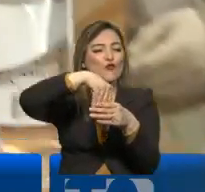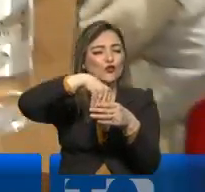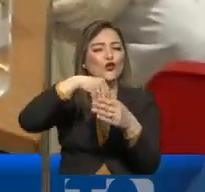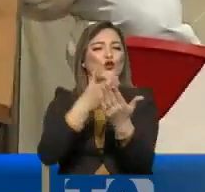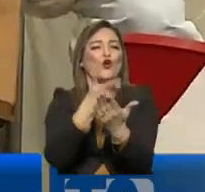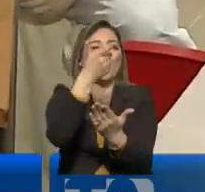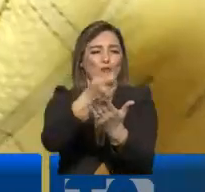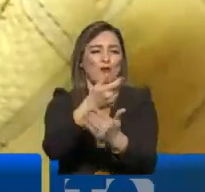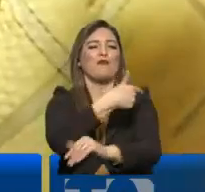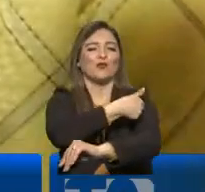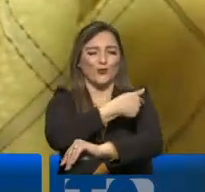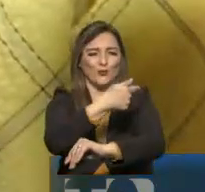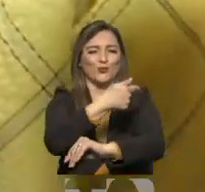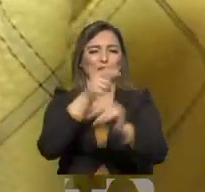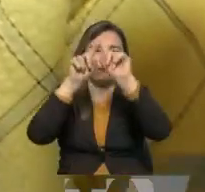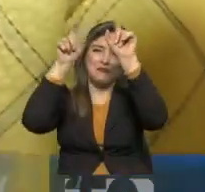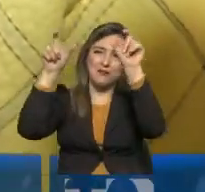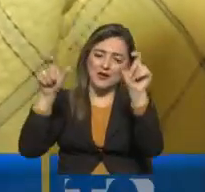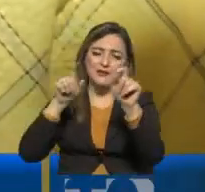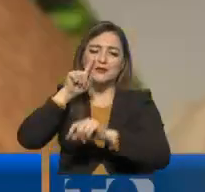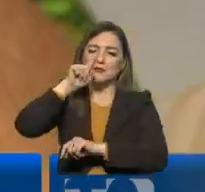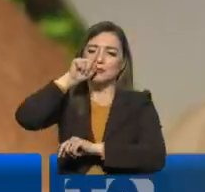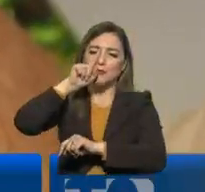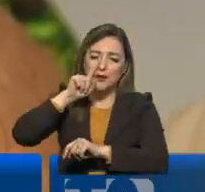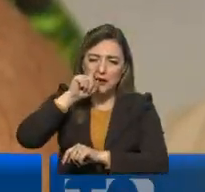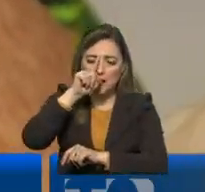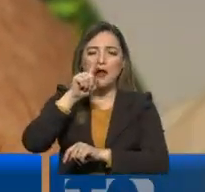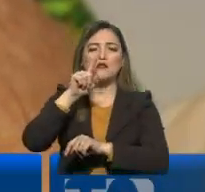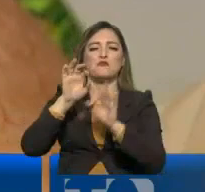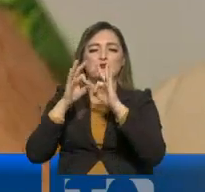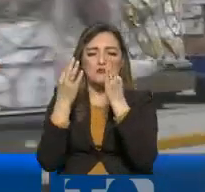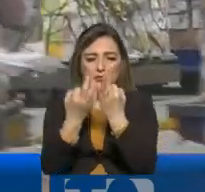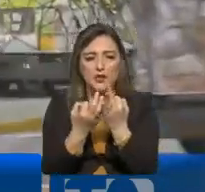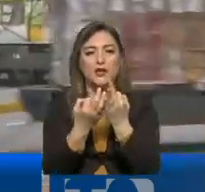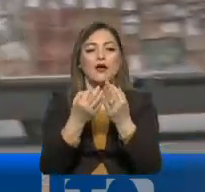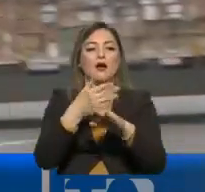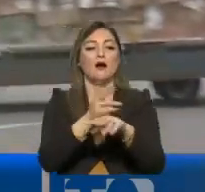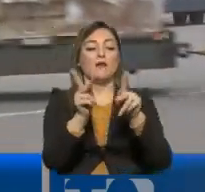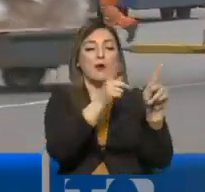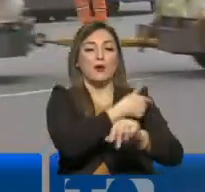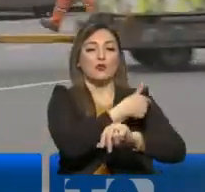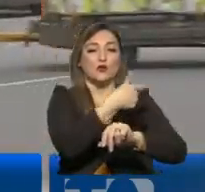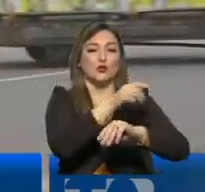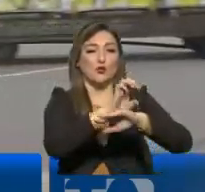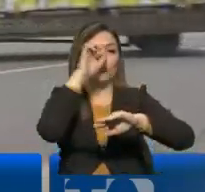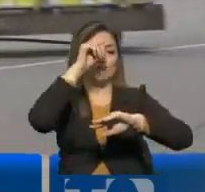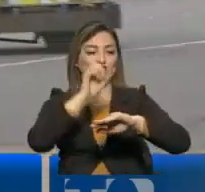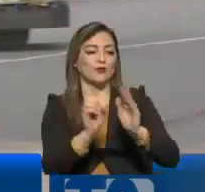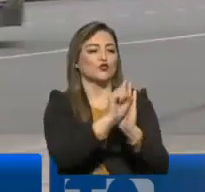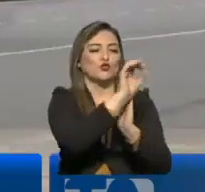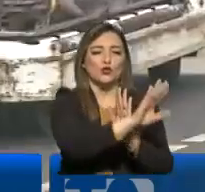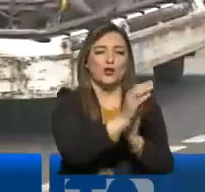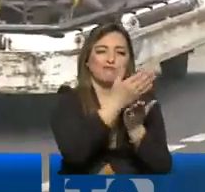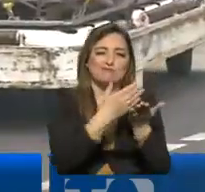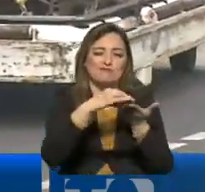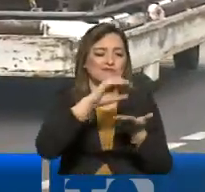través del gobierno, vacunar a su personal y donar una parte al plan, pueda concretarse. Mientras tanto, aseguran, apoyarán en las